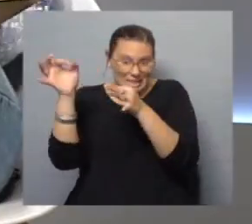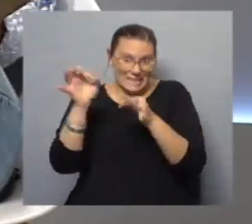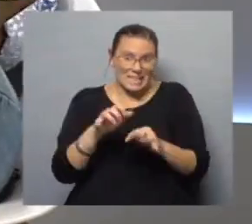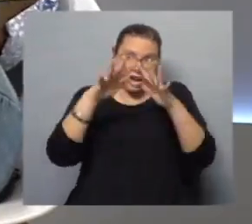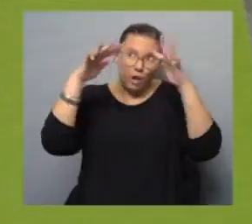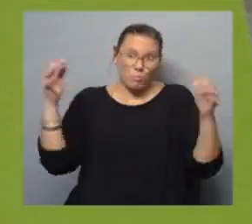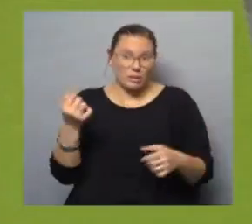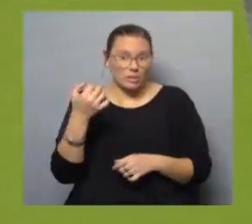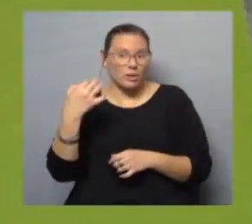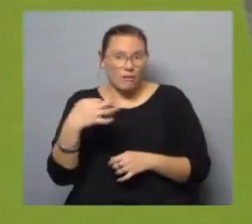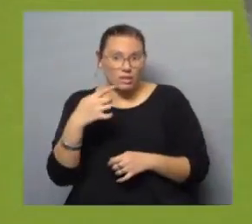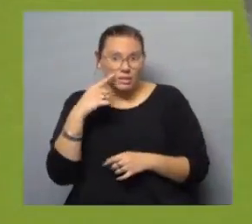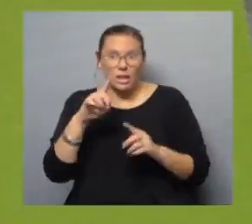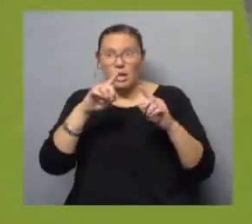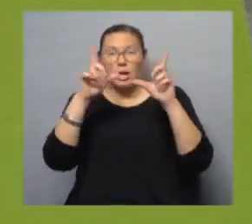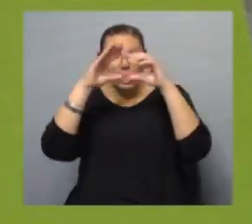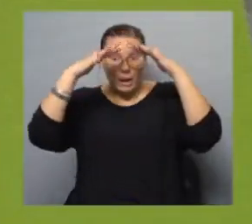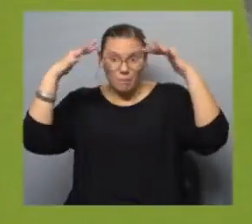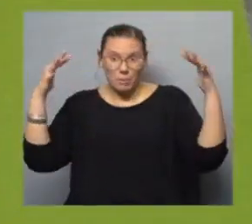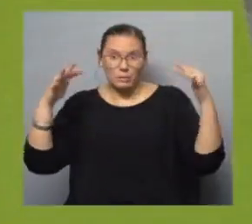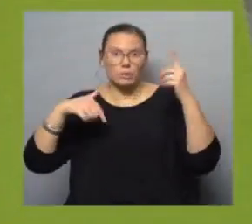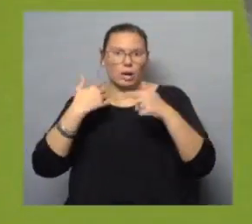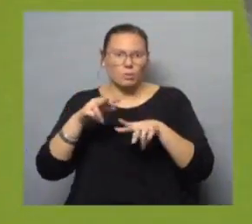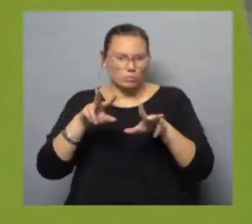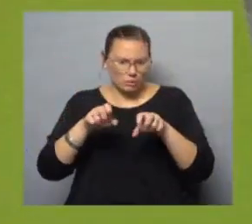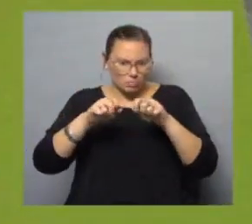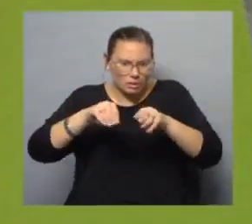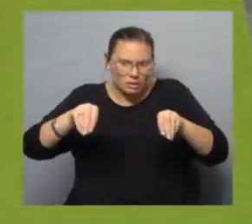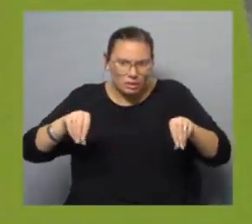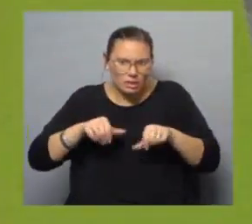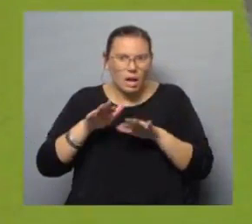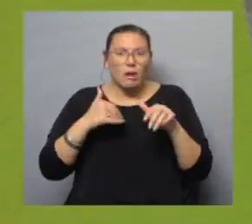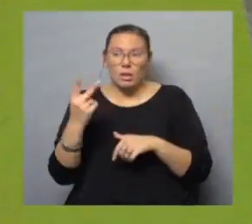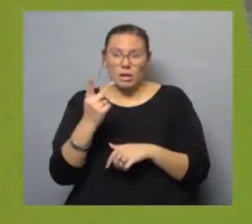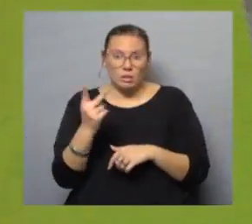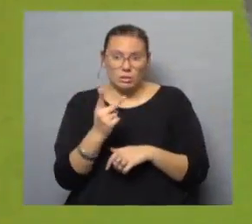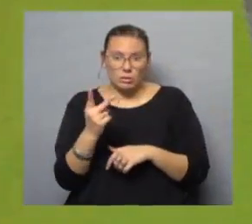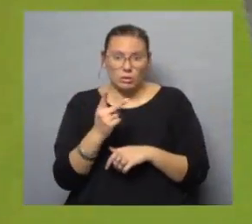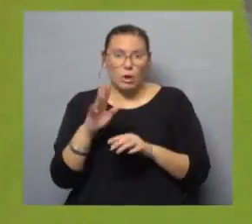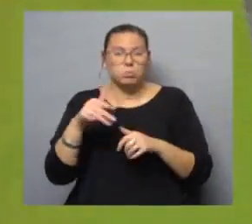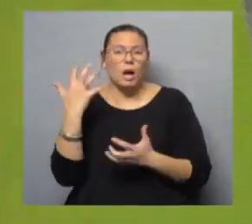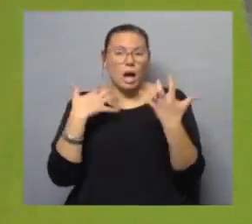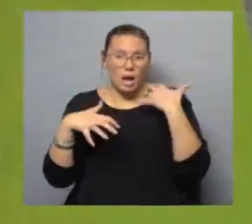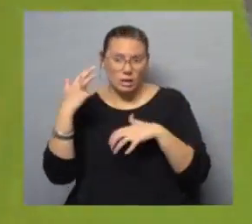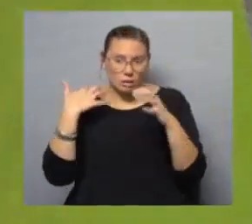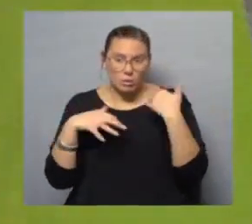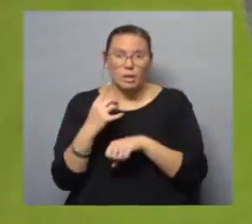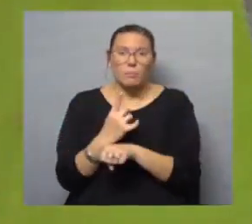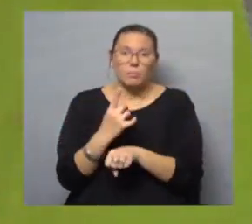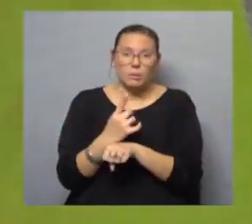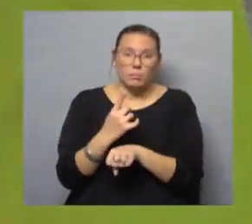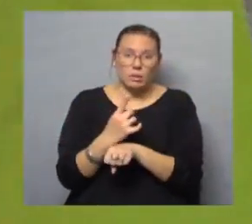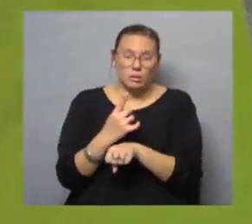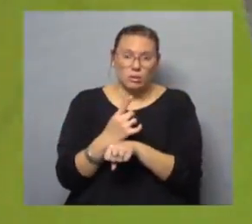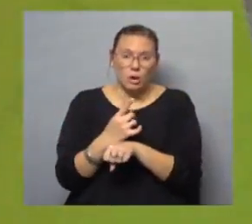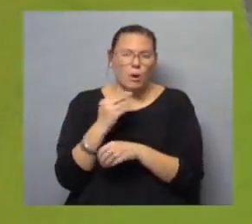Exacto, eso te iba a decir. Aparte bajamos del espacio a algo bien terrenal porque vamos a hablar en ambos casos sobre fauna. Por un lado,